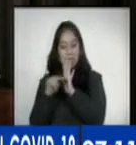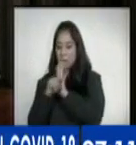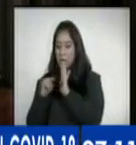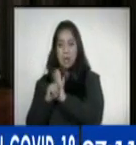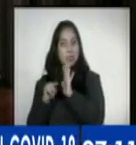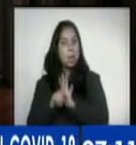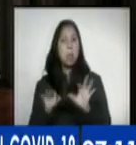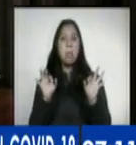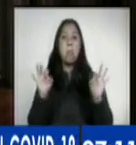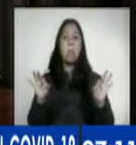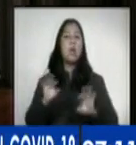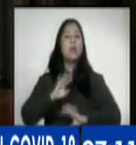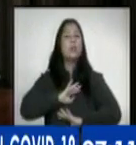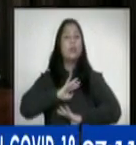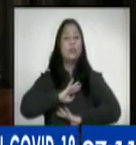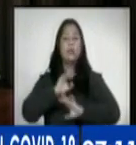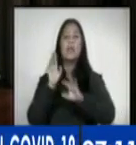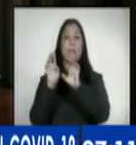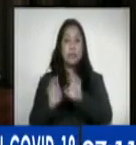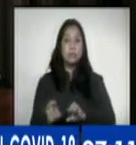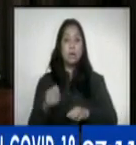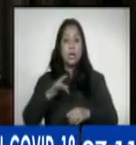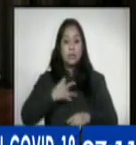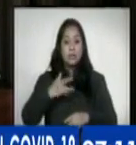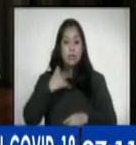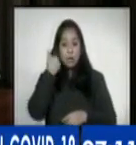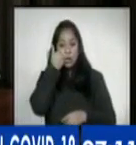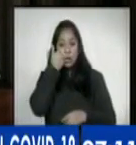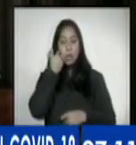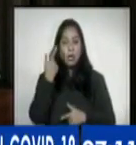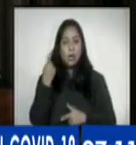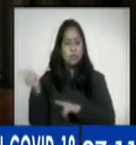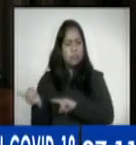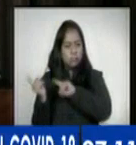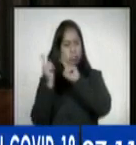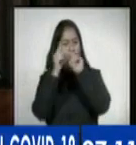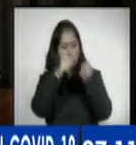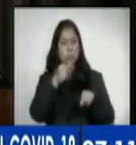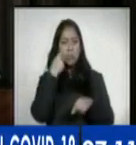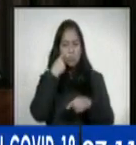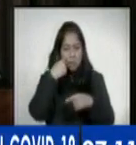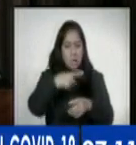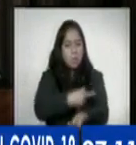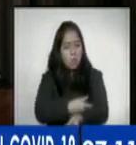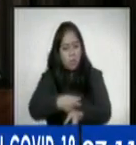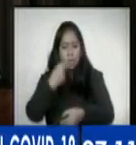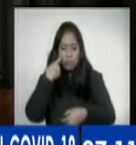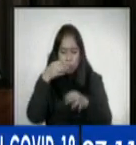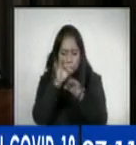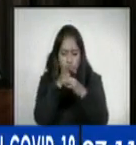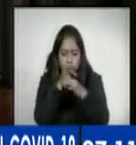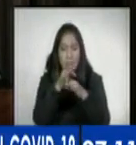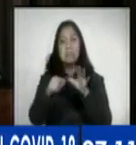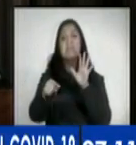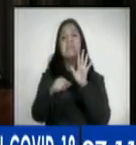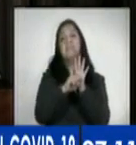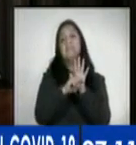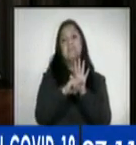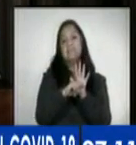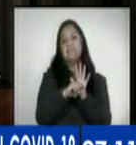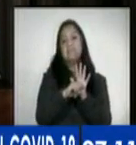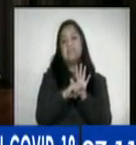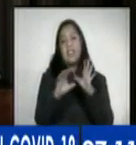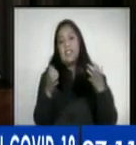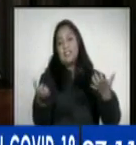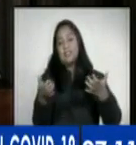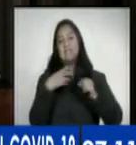gente que se ha sentido mal y ha llegado y se considera que puede estar contaminada, les hemos hecho pruebas y han salido negativas.